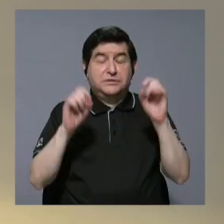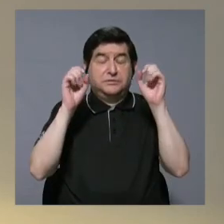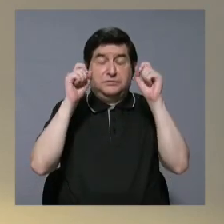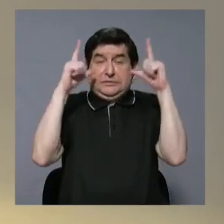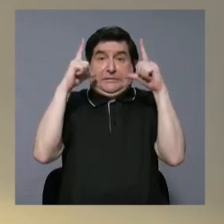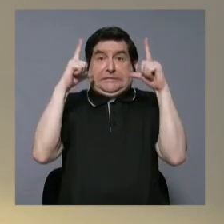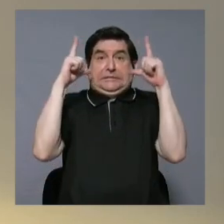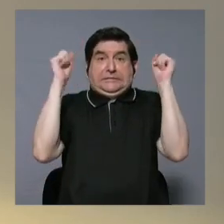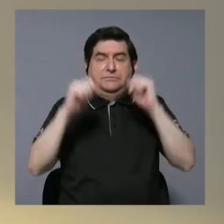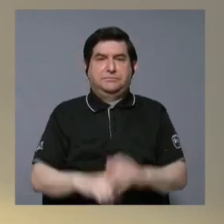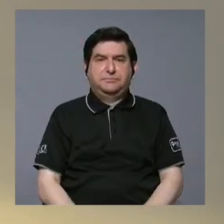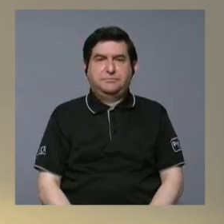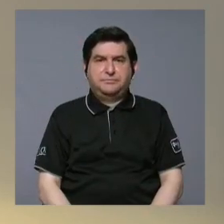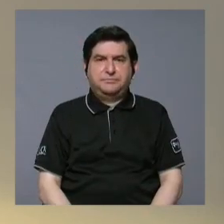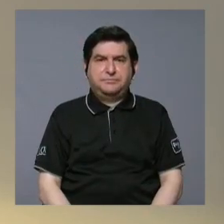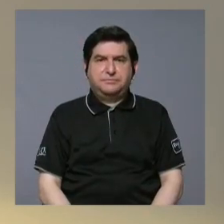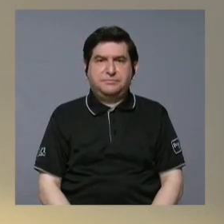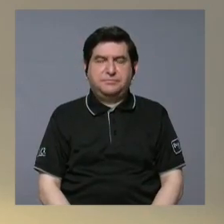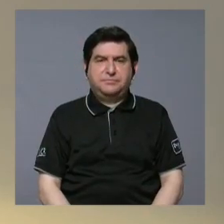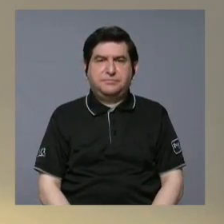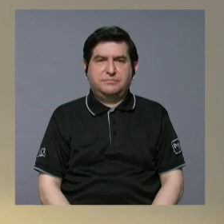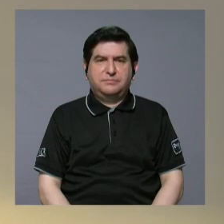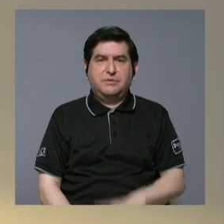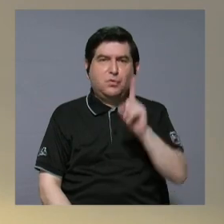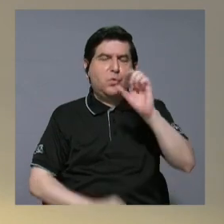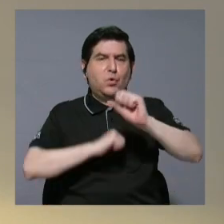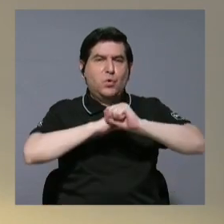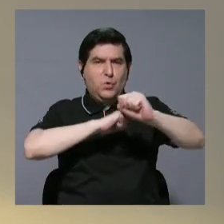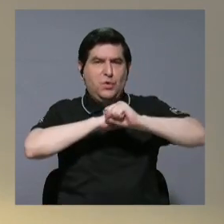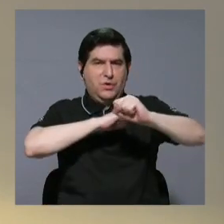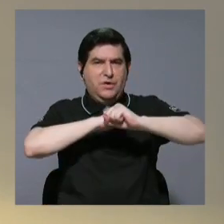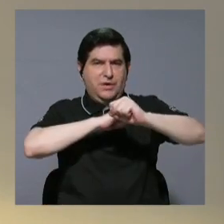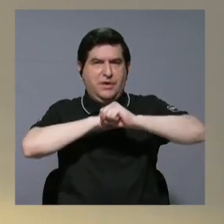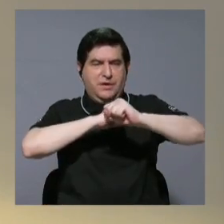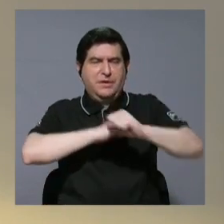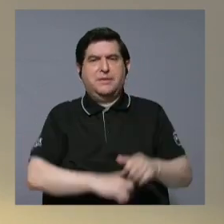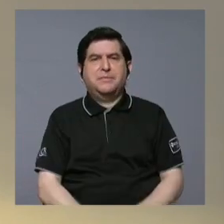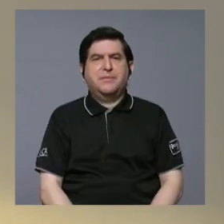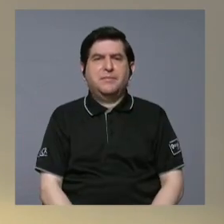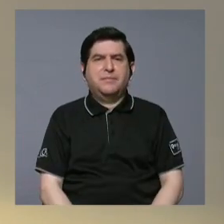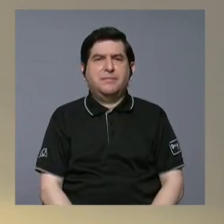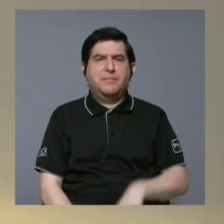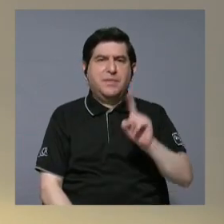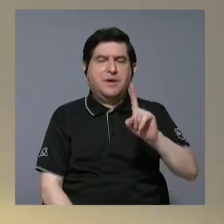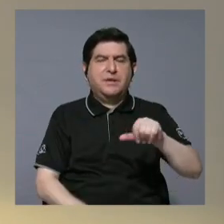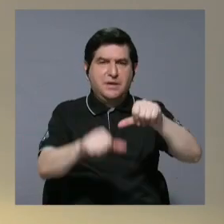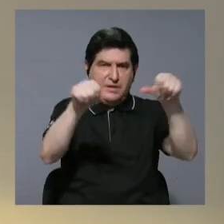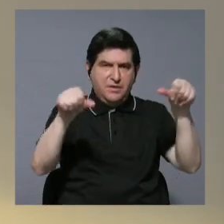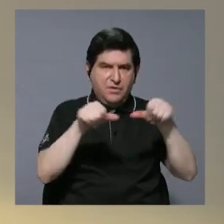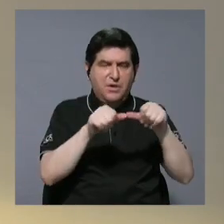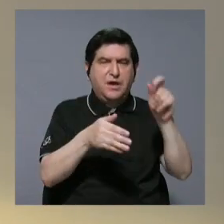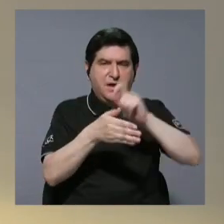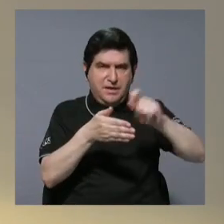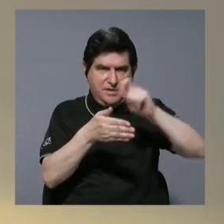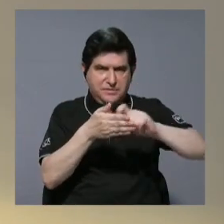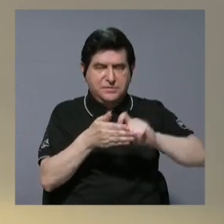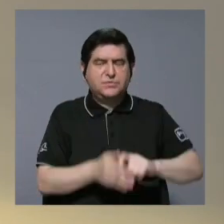horrorizados de una campaña de un área de su escuela que es